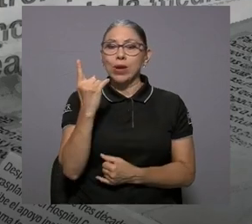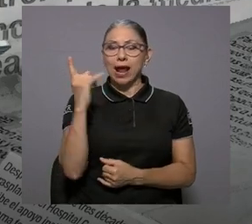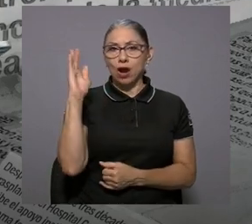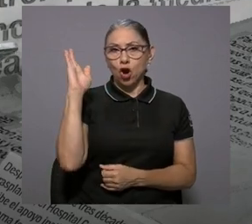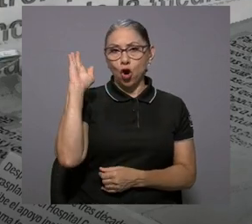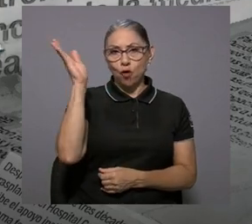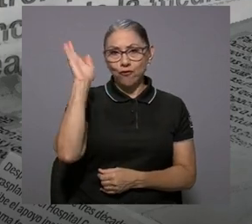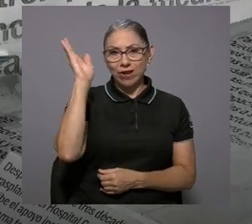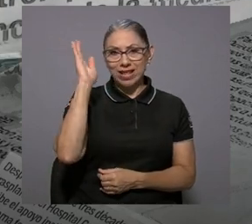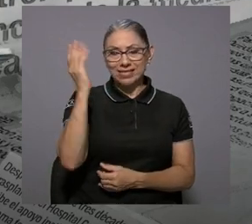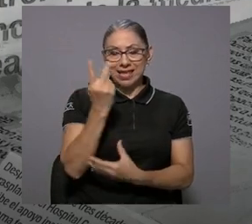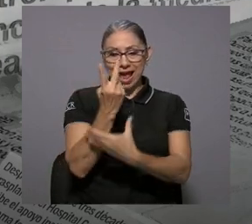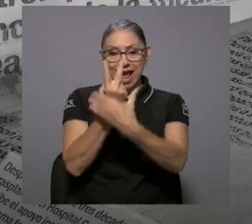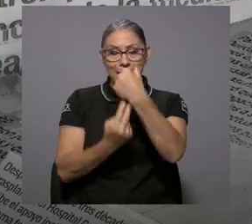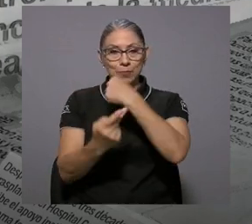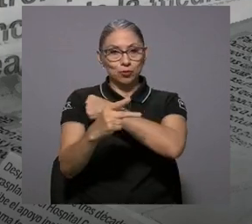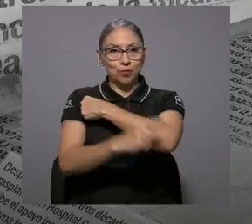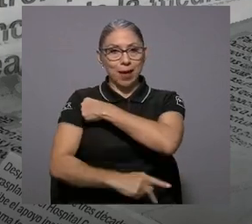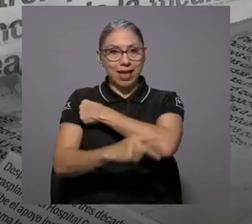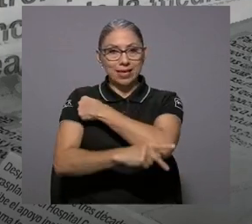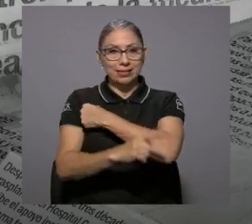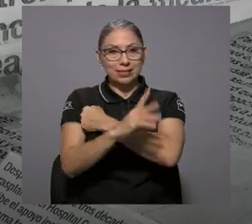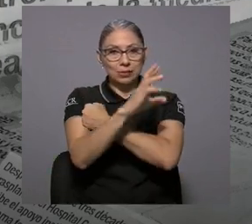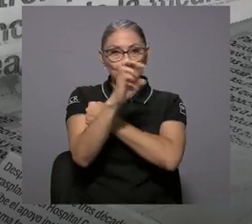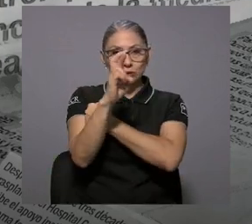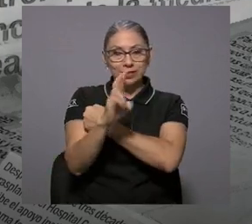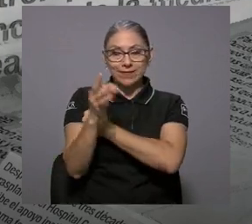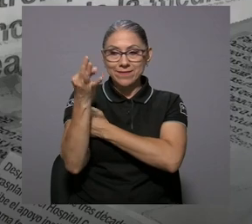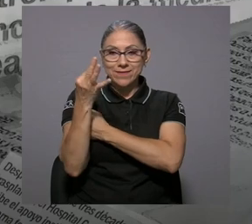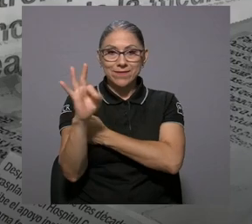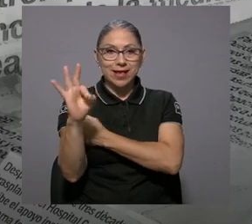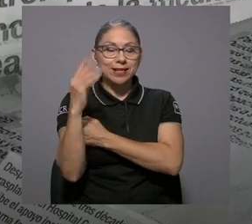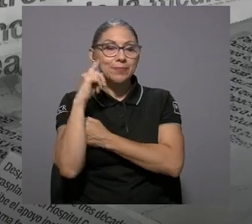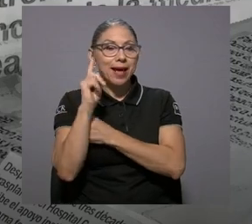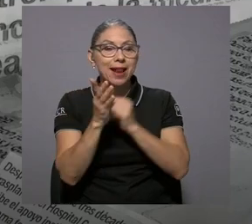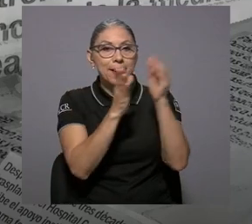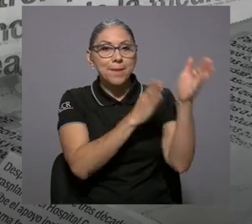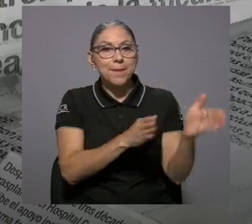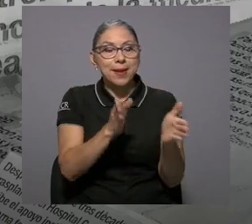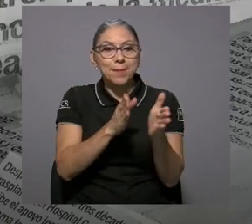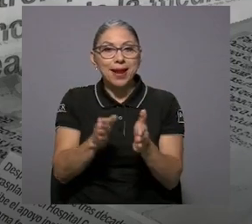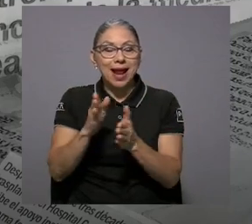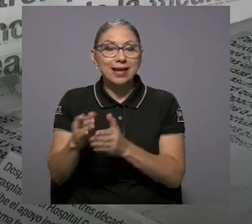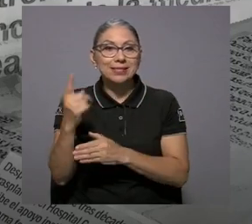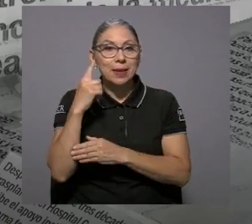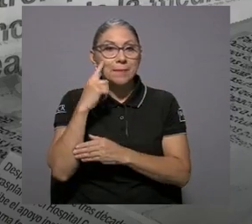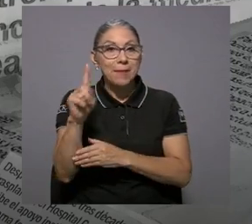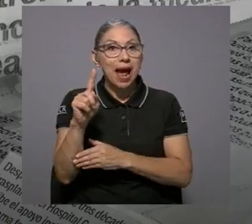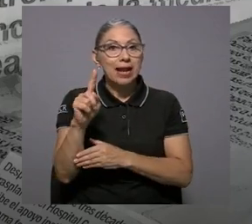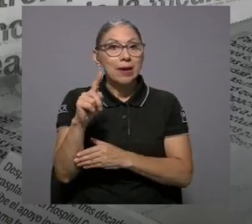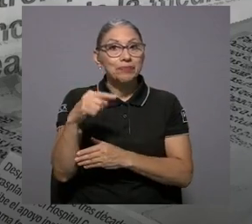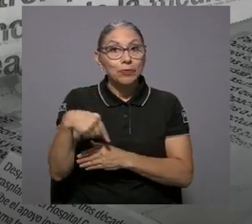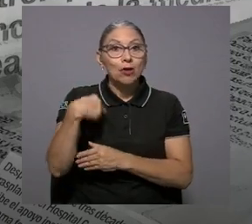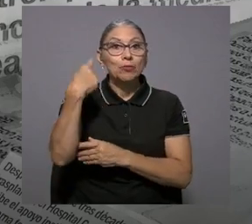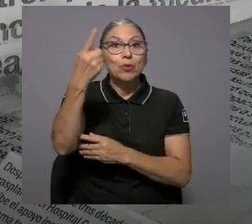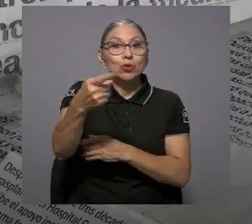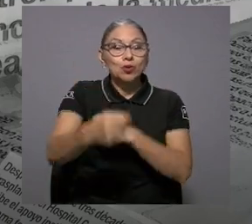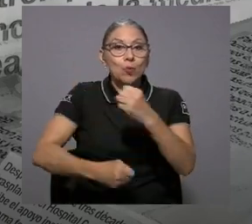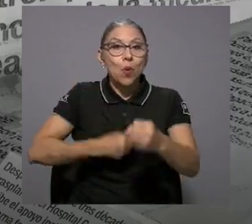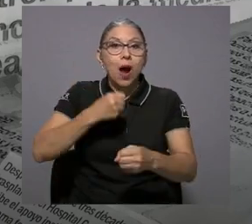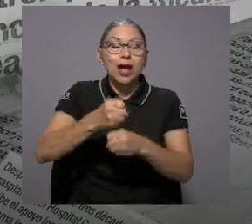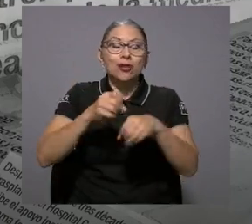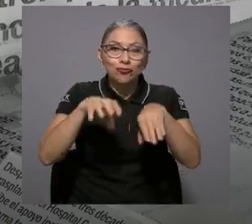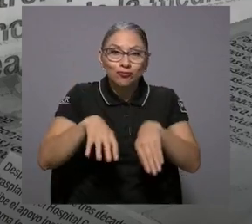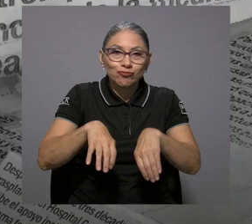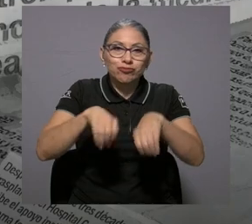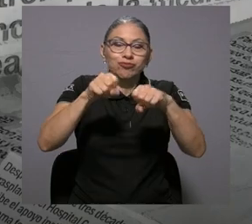entre ambos países para prepararse para la gran la gran cita en Francia el próximo año